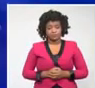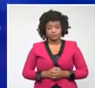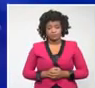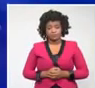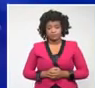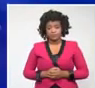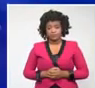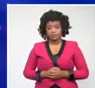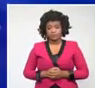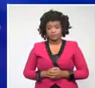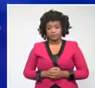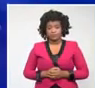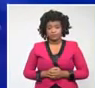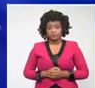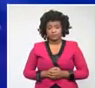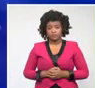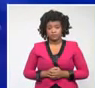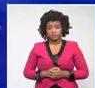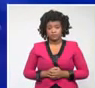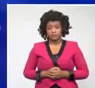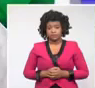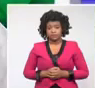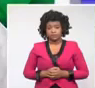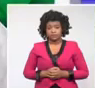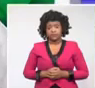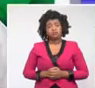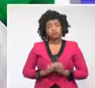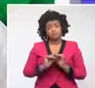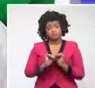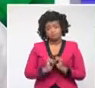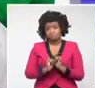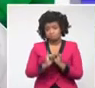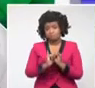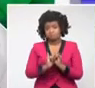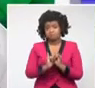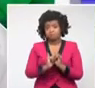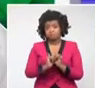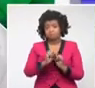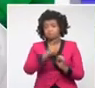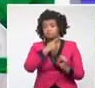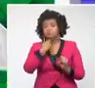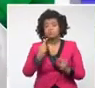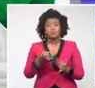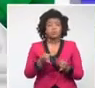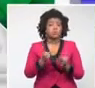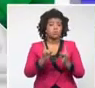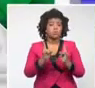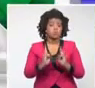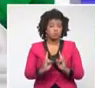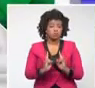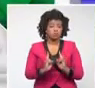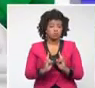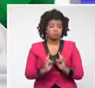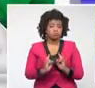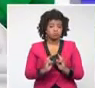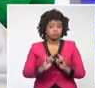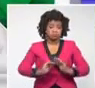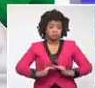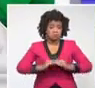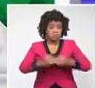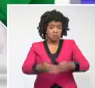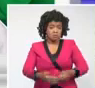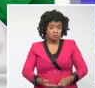Sin más, informamos el fallecimiento de una puérpera de 11 días de la provincia de